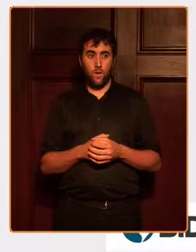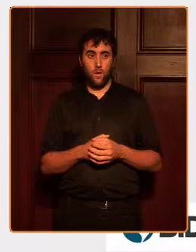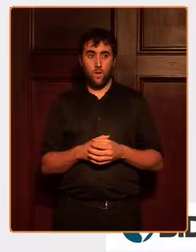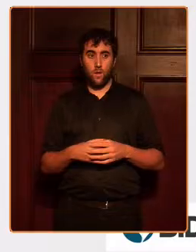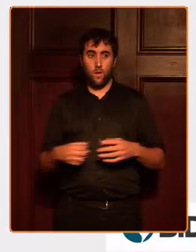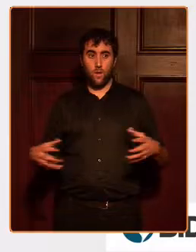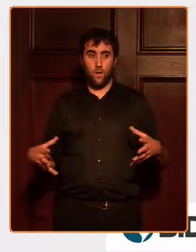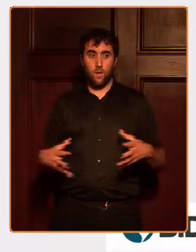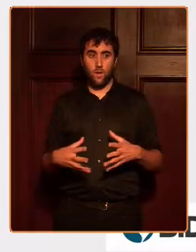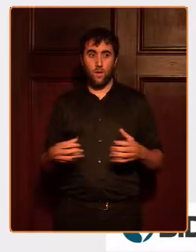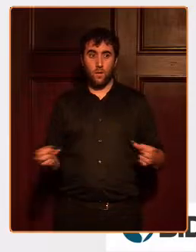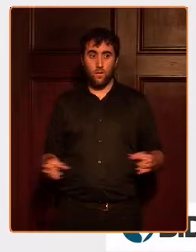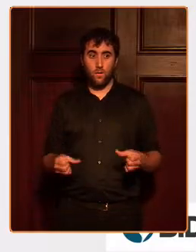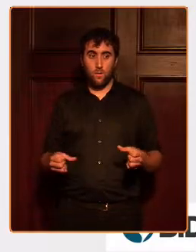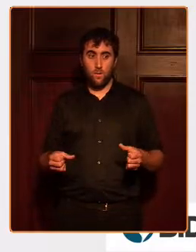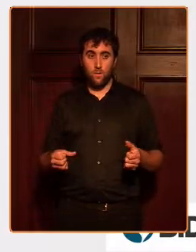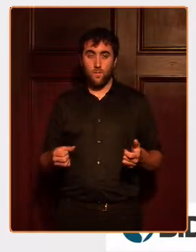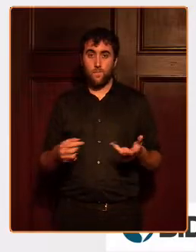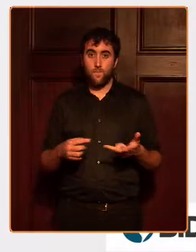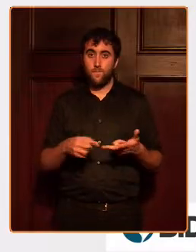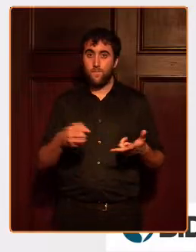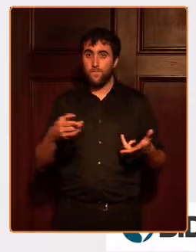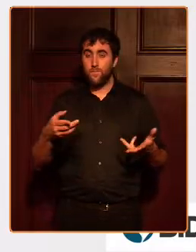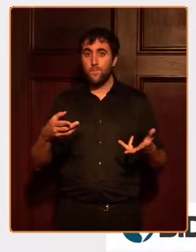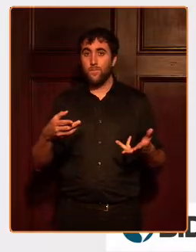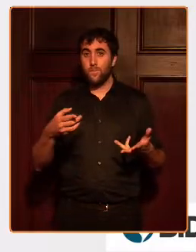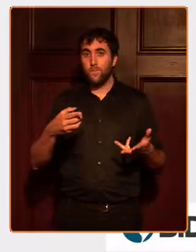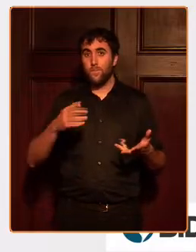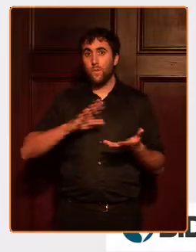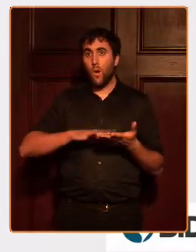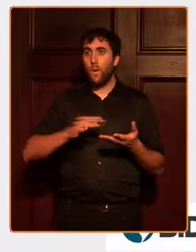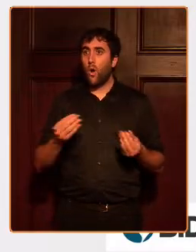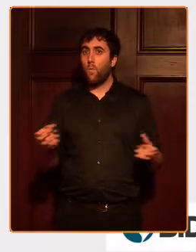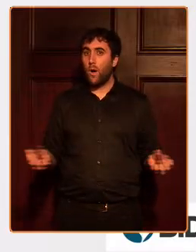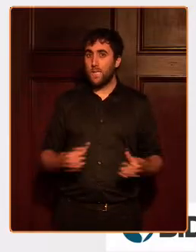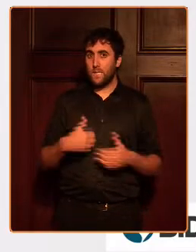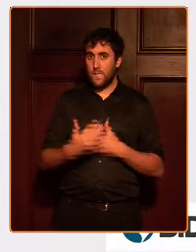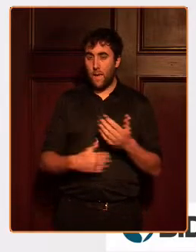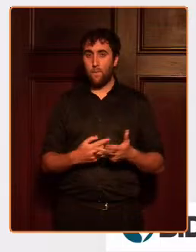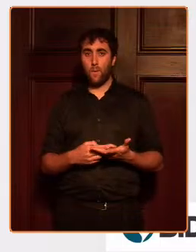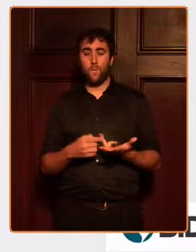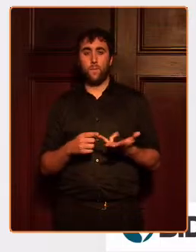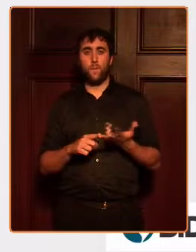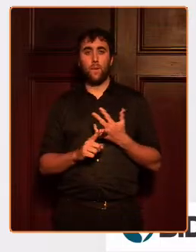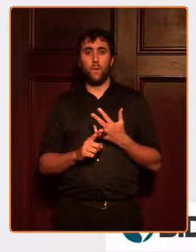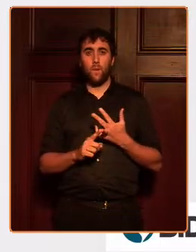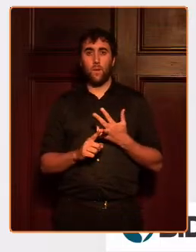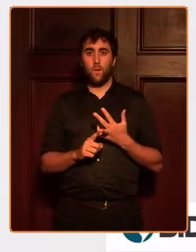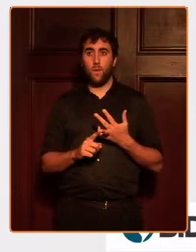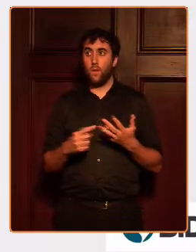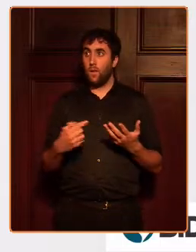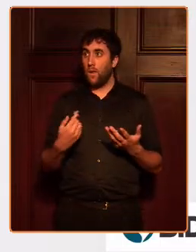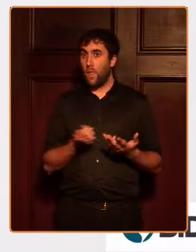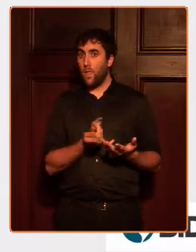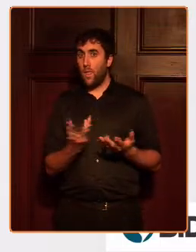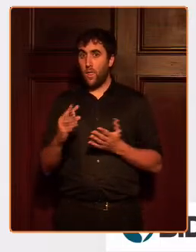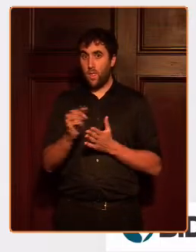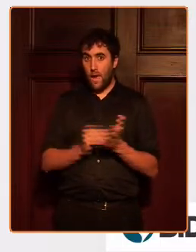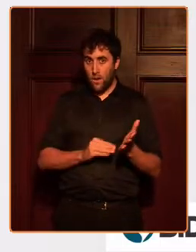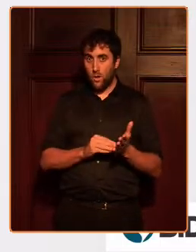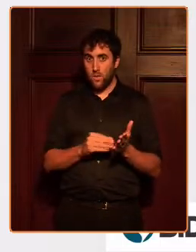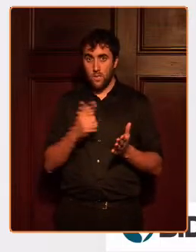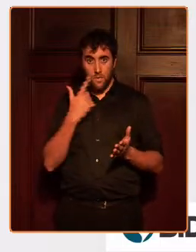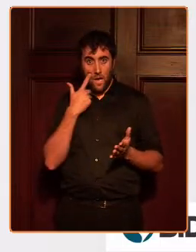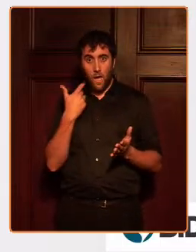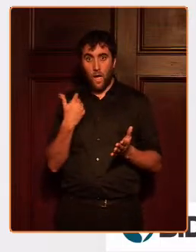del tratamiento suele ser menor. Barreras de implementación, de fidelidad de la implementación, de uso de los datos, porque los humanos somos